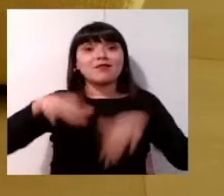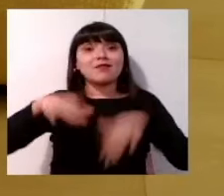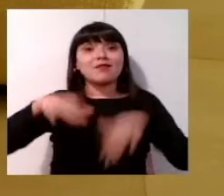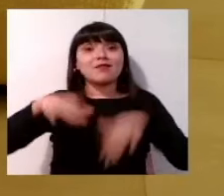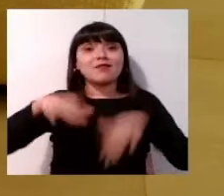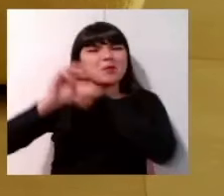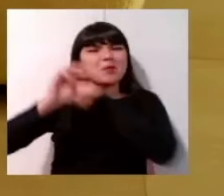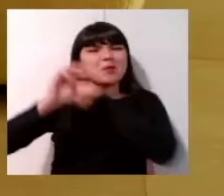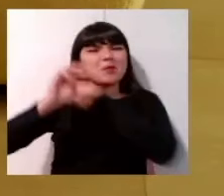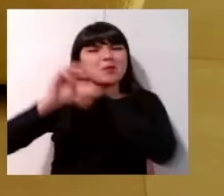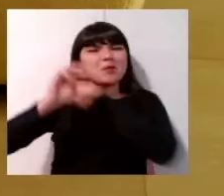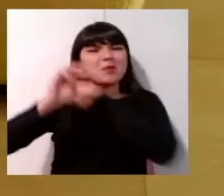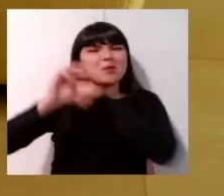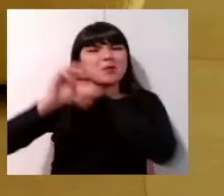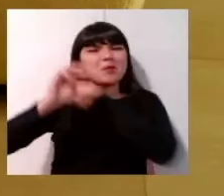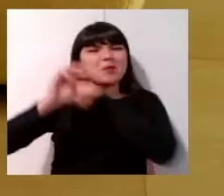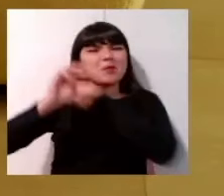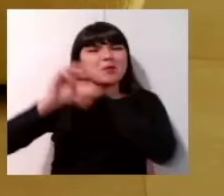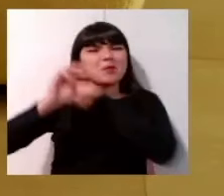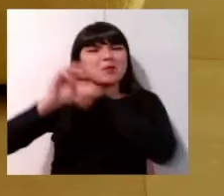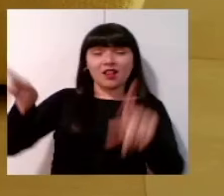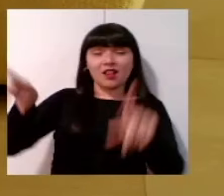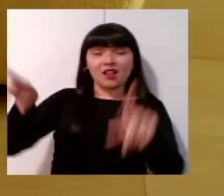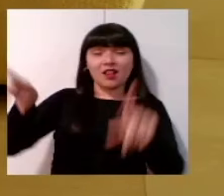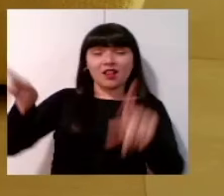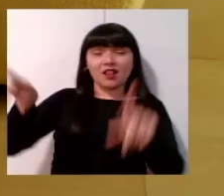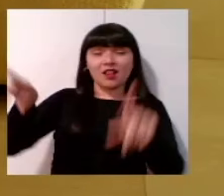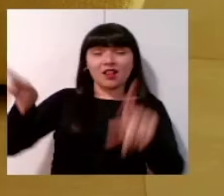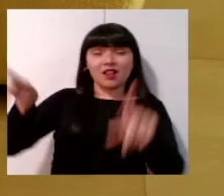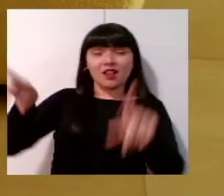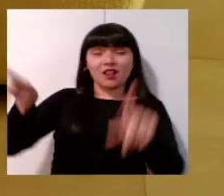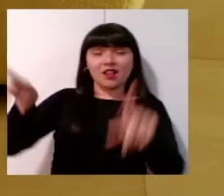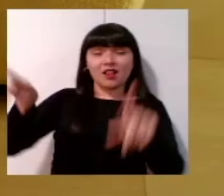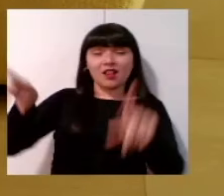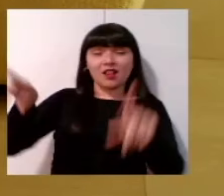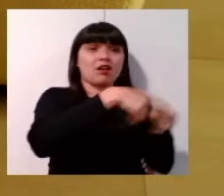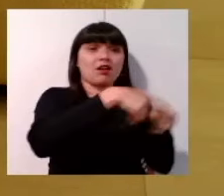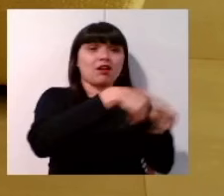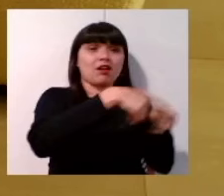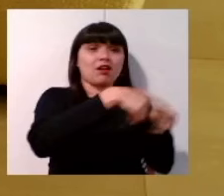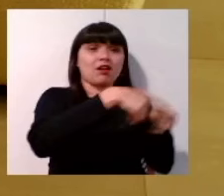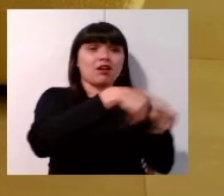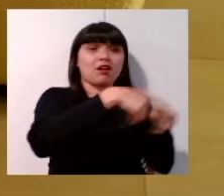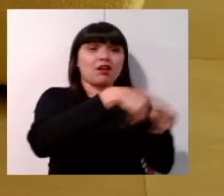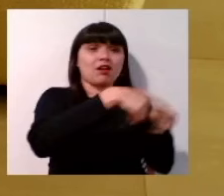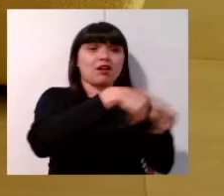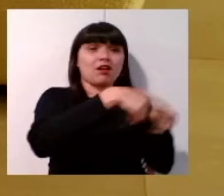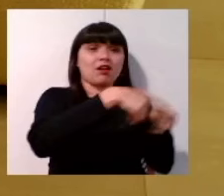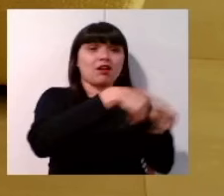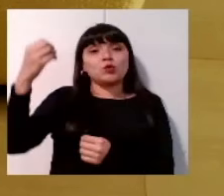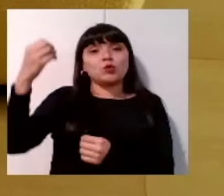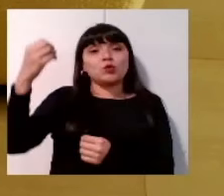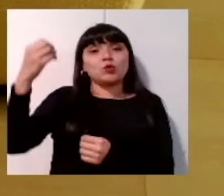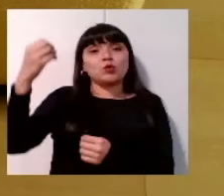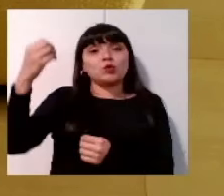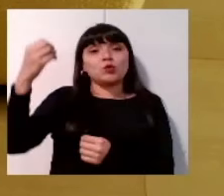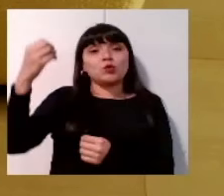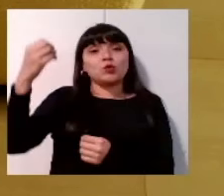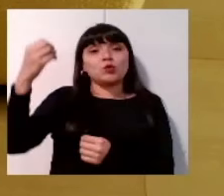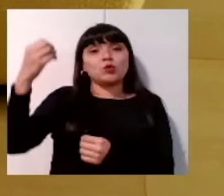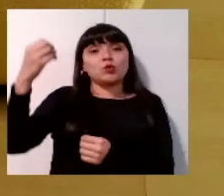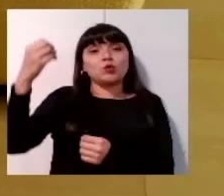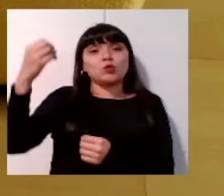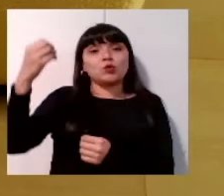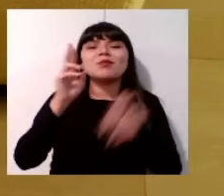se escuchan la pieza. O sea, cosa importante, luz, ruido. ¿Qué otras cosas? ¿Luz blanca? ¿Cómo decías tú